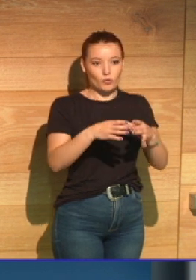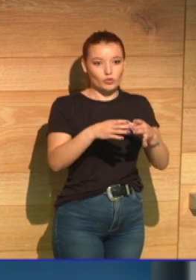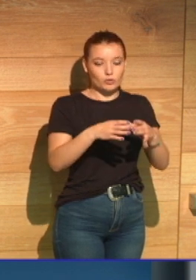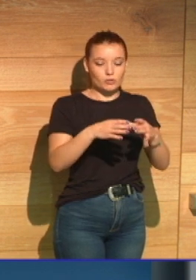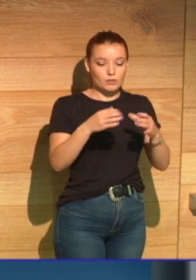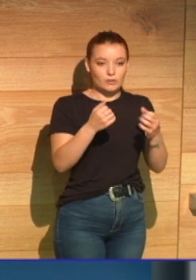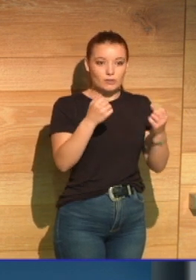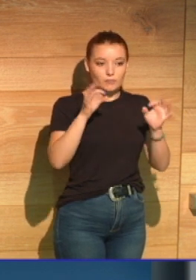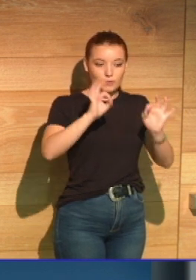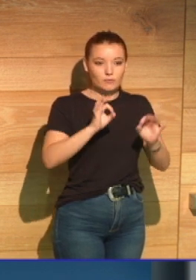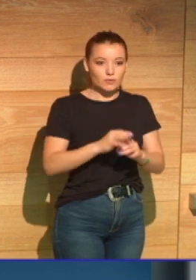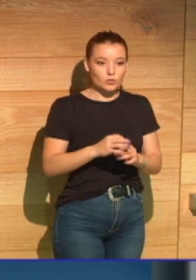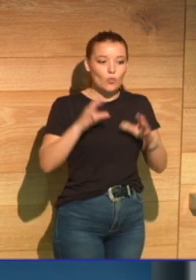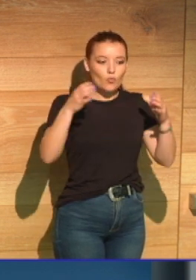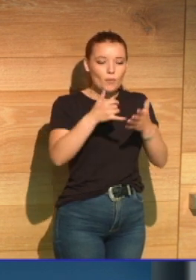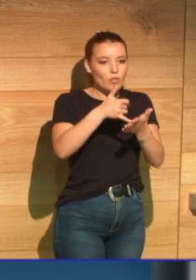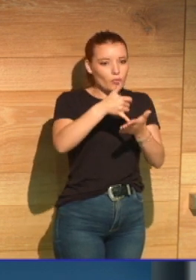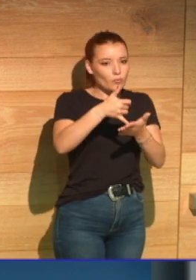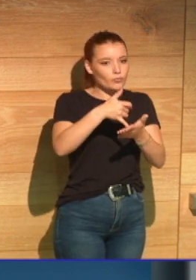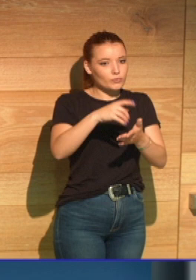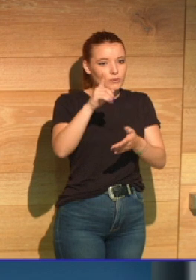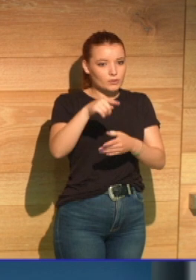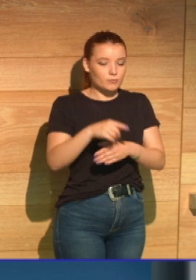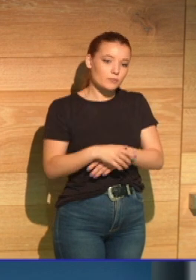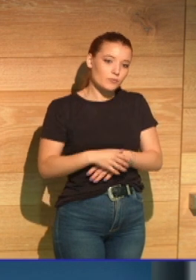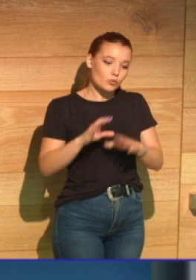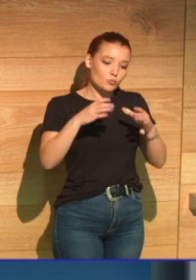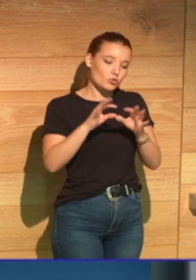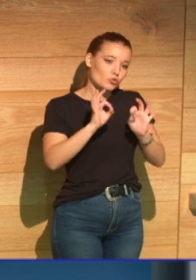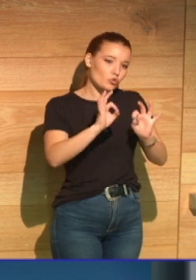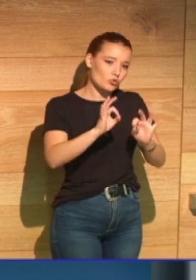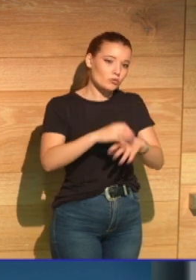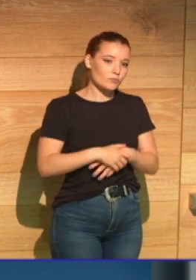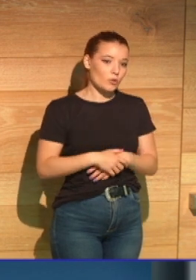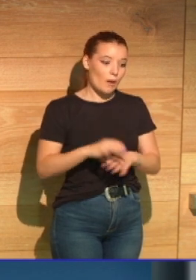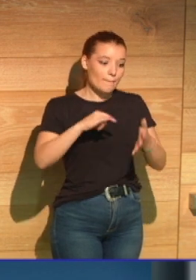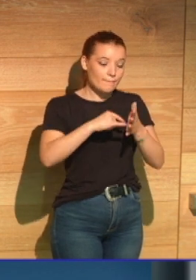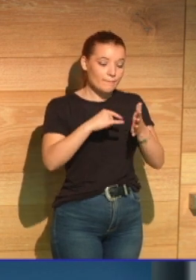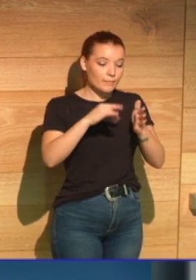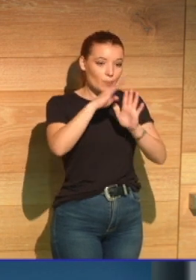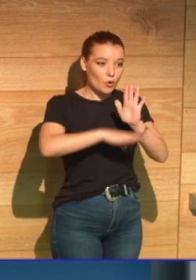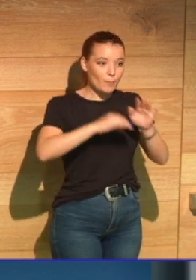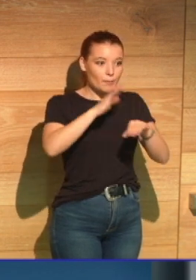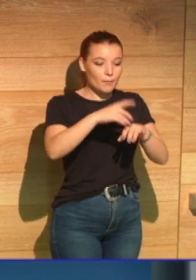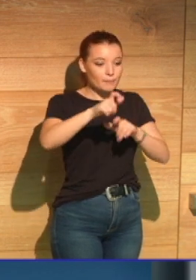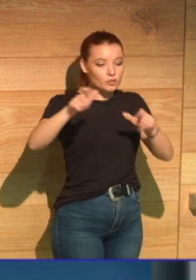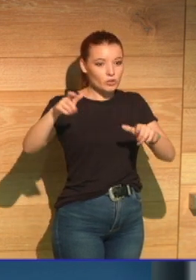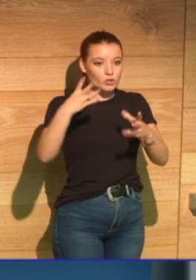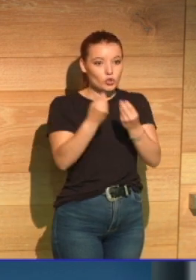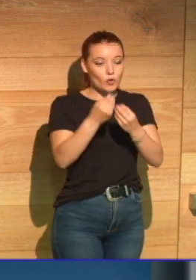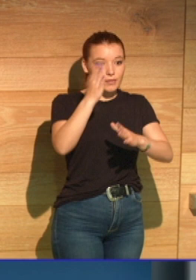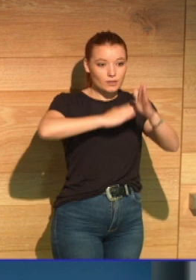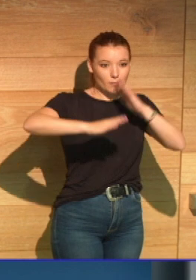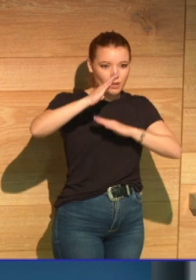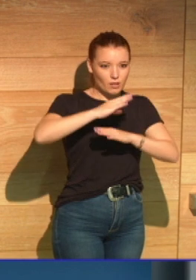trabaja muchísimo con grupos vulnerables muy concretos, tiene un programa para discapacidades enorme, un programa para personas con discapacidad que tiene ya